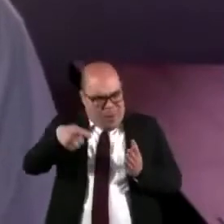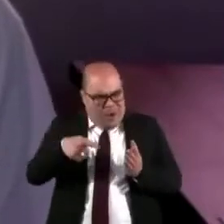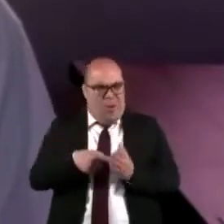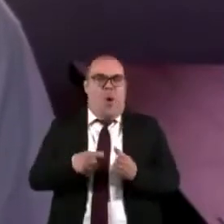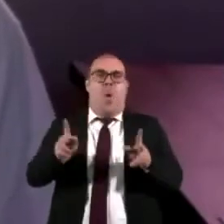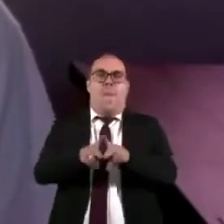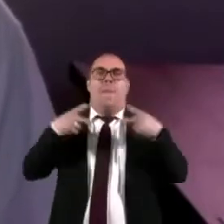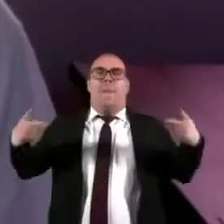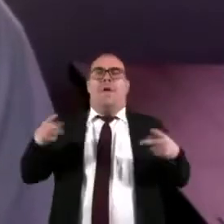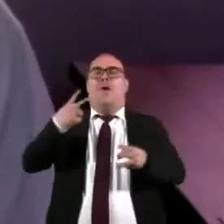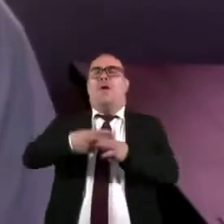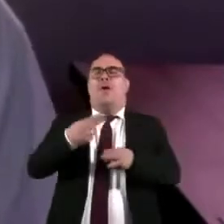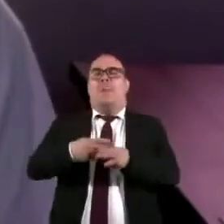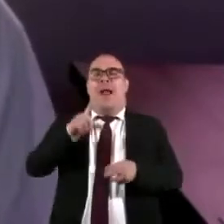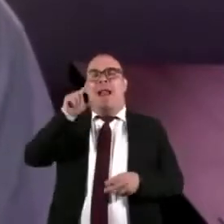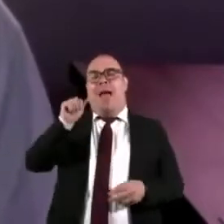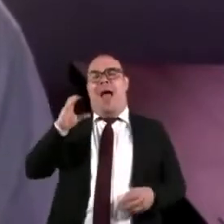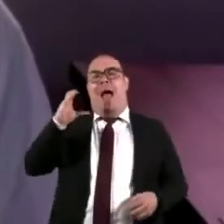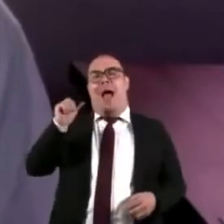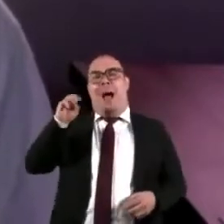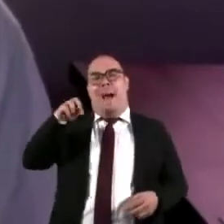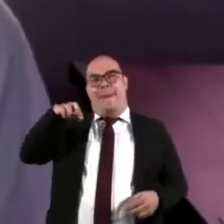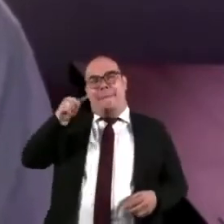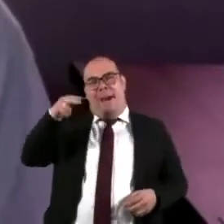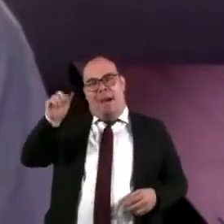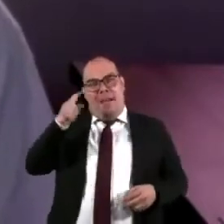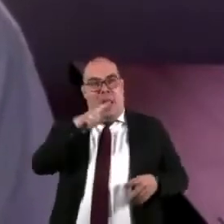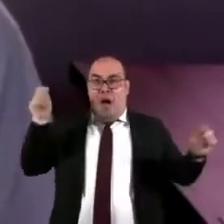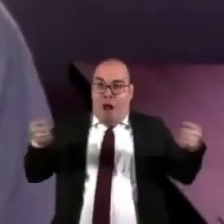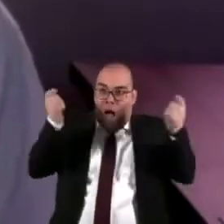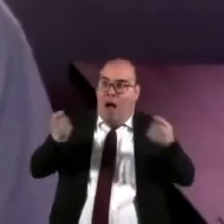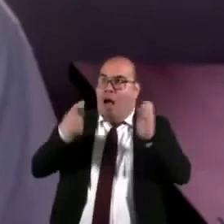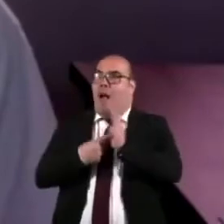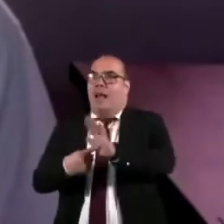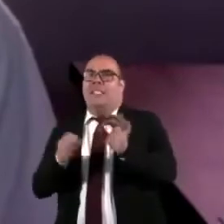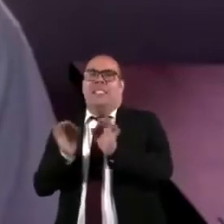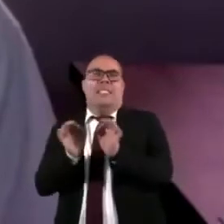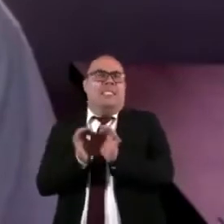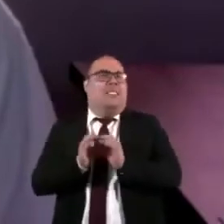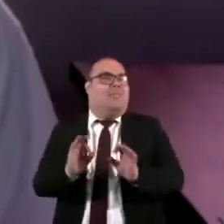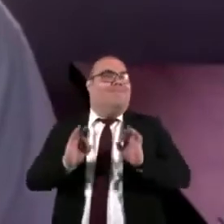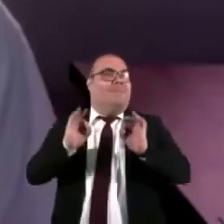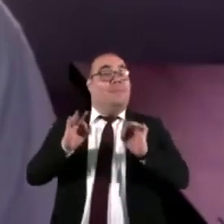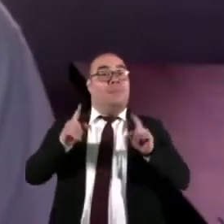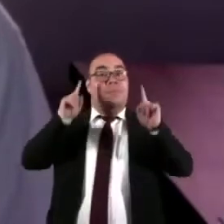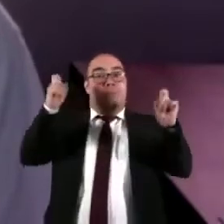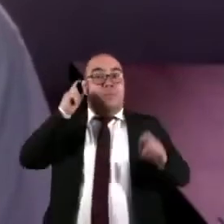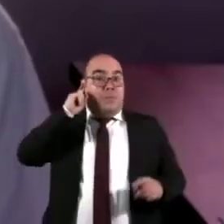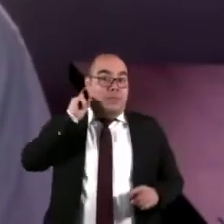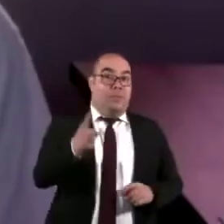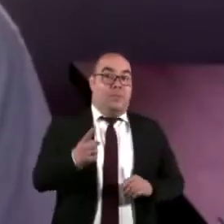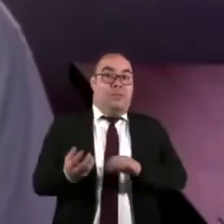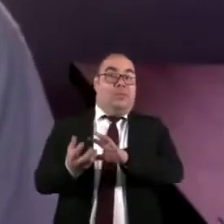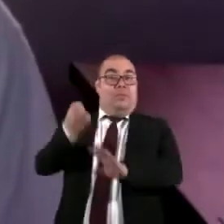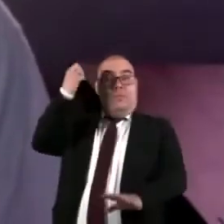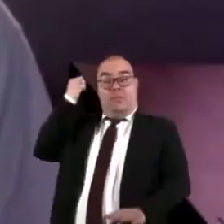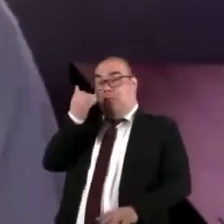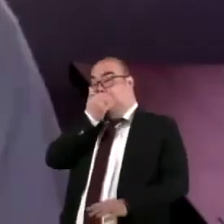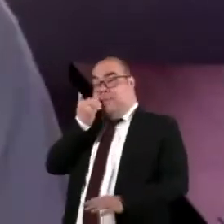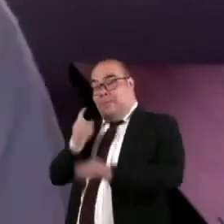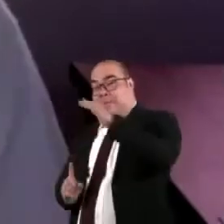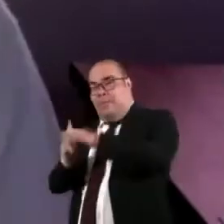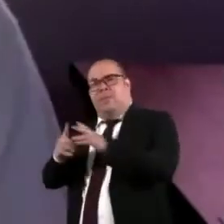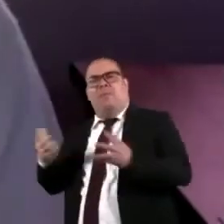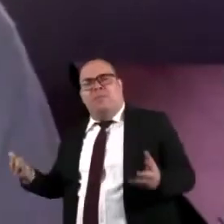campaña, que pues explican con mucha sencillez y mucha claridad cómo fue que habían surgido las FARC, por